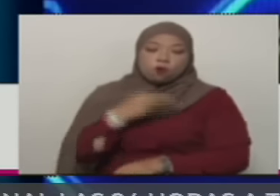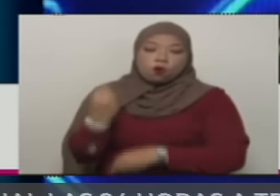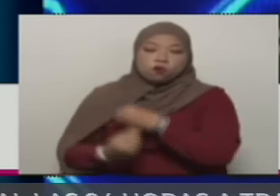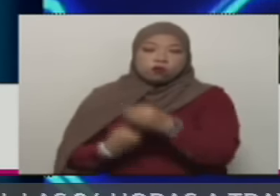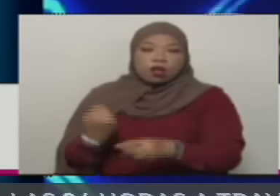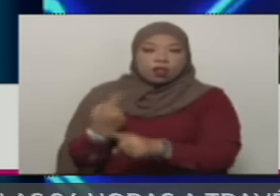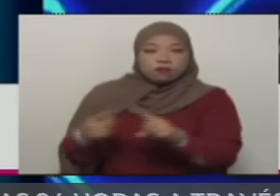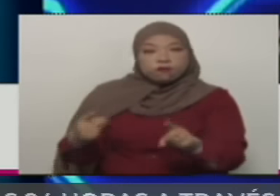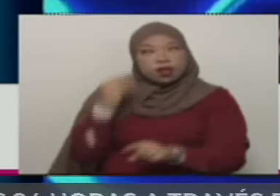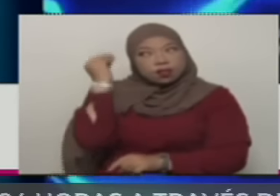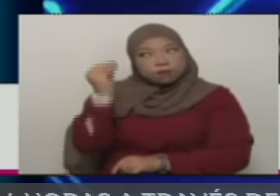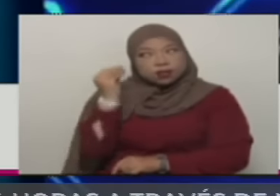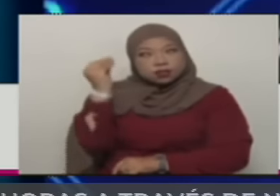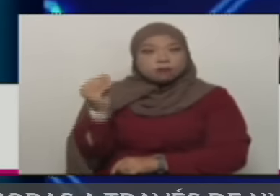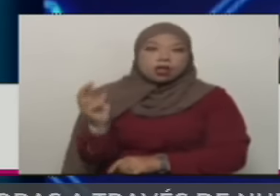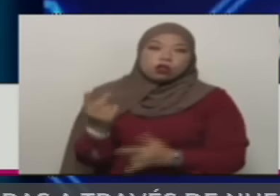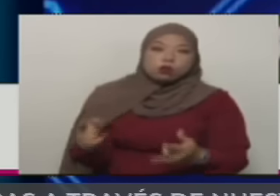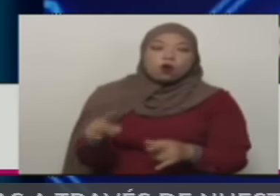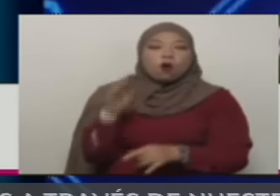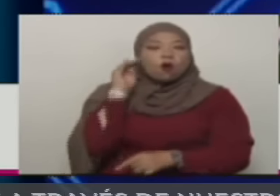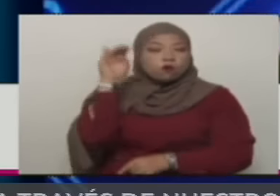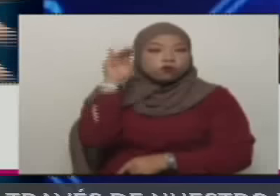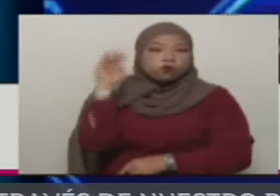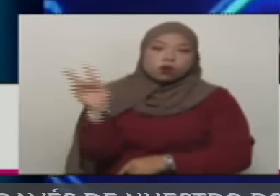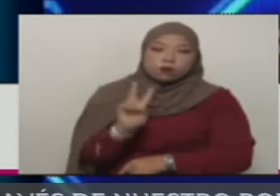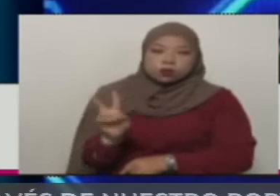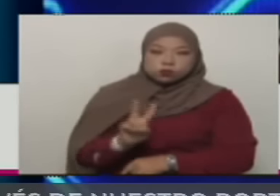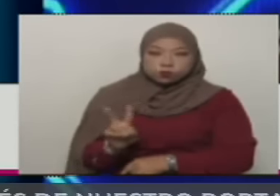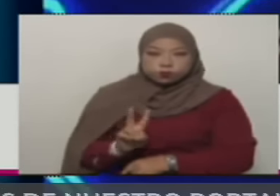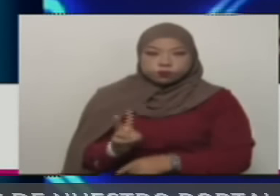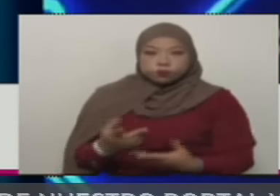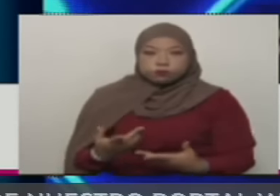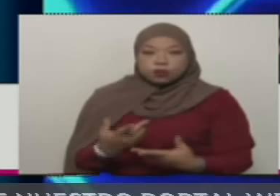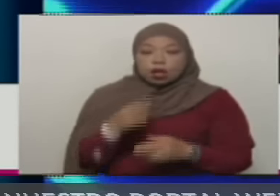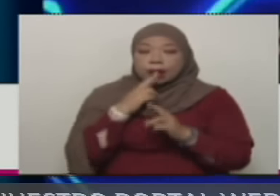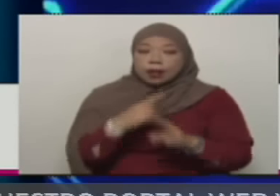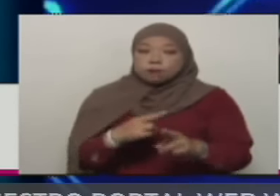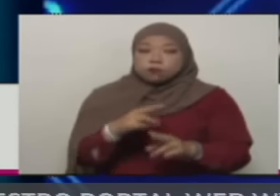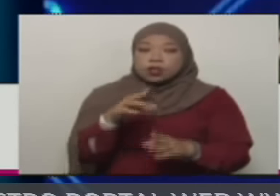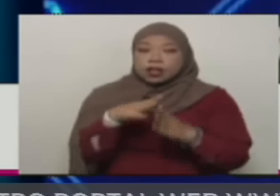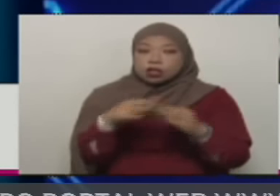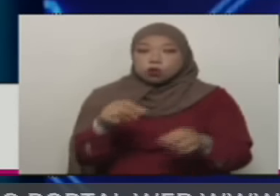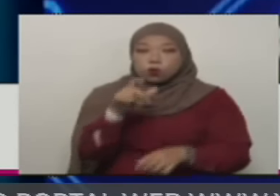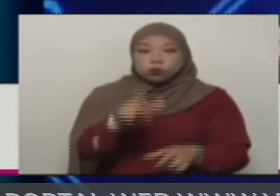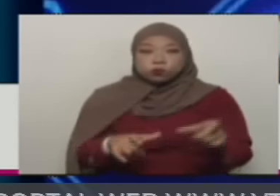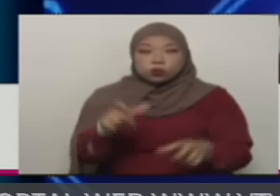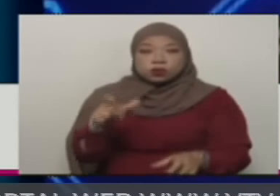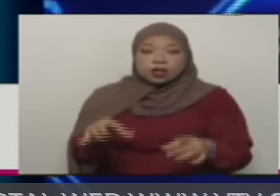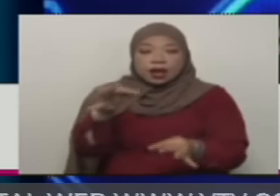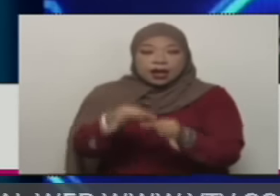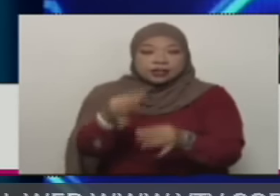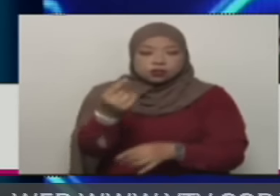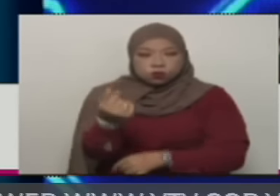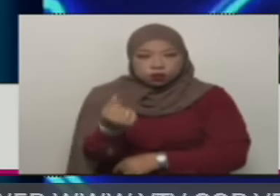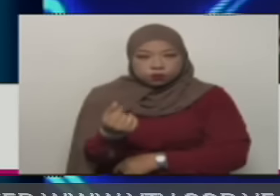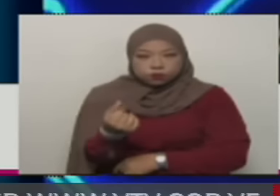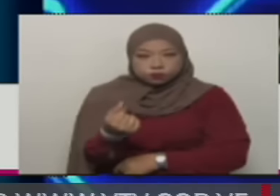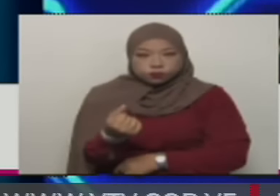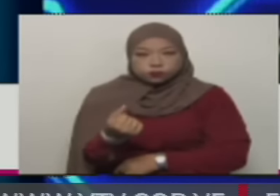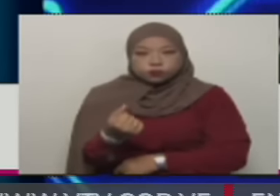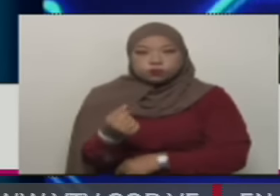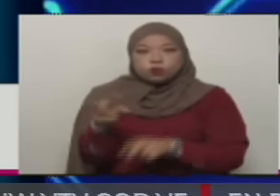Ser. Yo creo que es la respuesta que dio todo un país. Estos éxitos económicos de ir